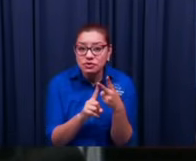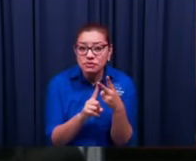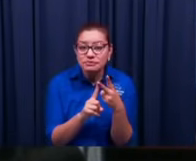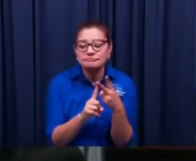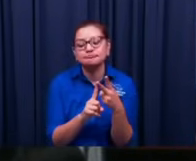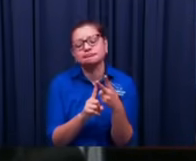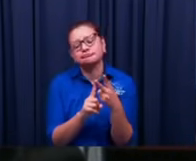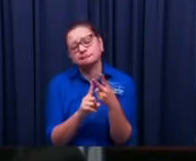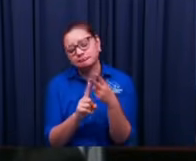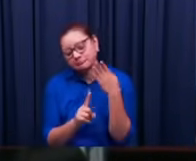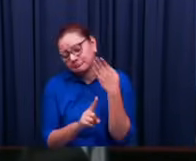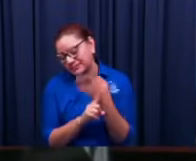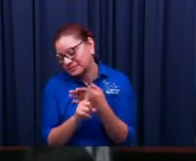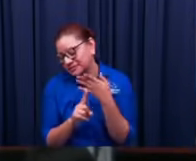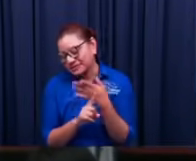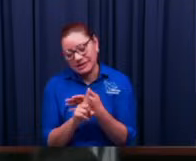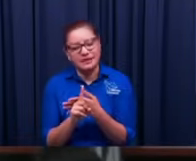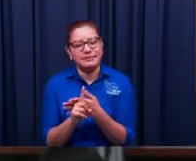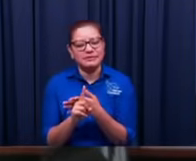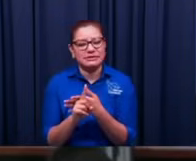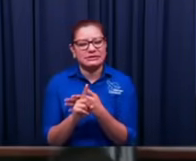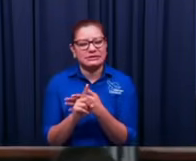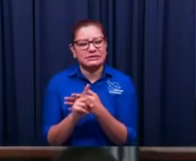desierto. Pero sigamos acá.